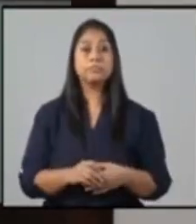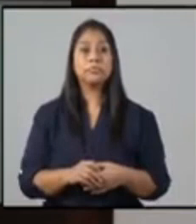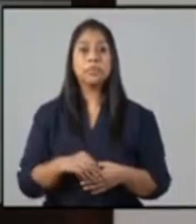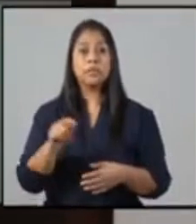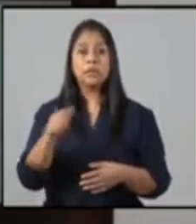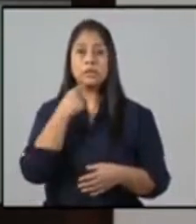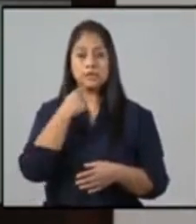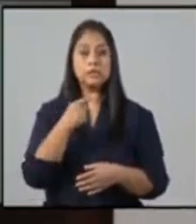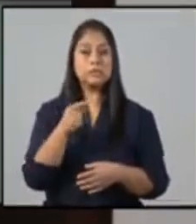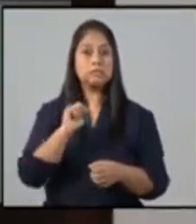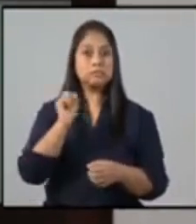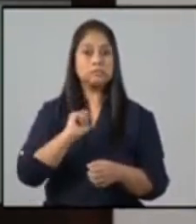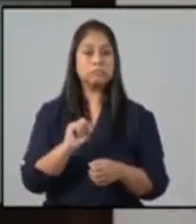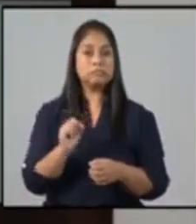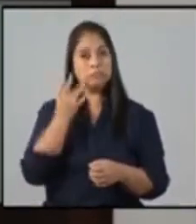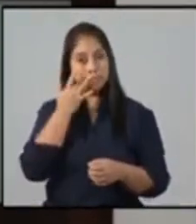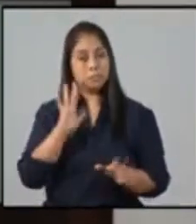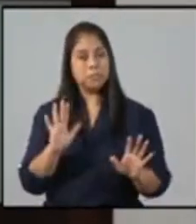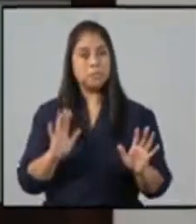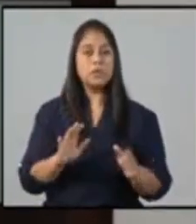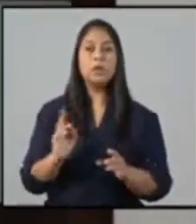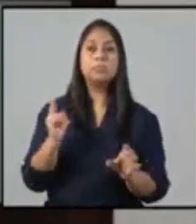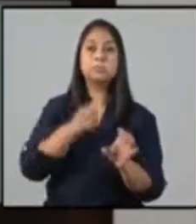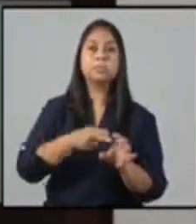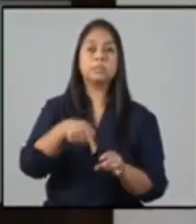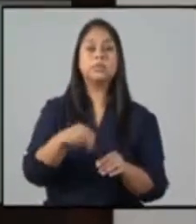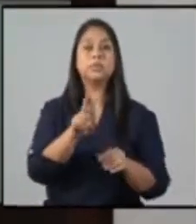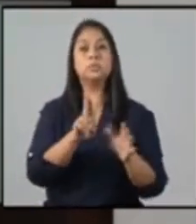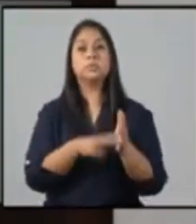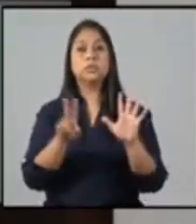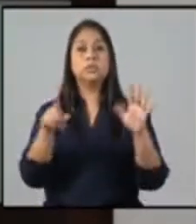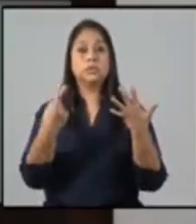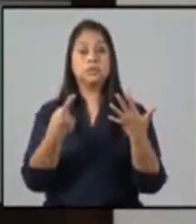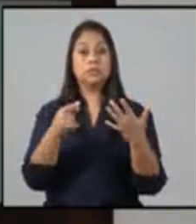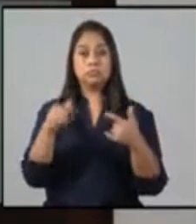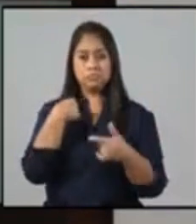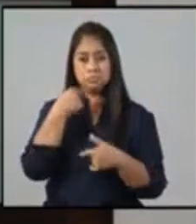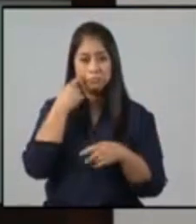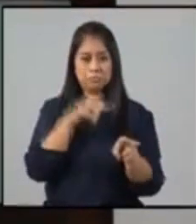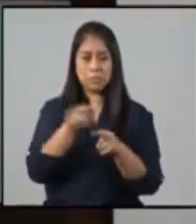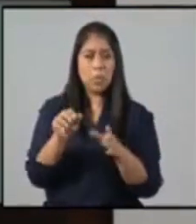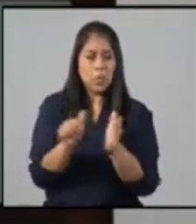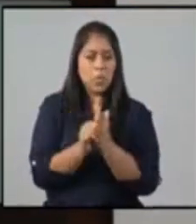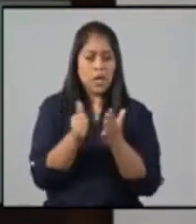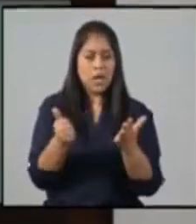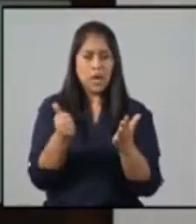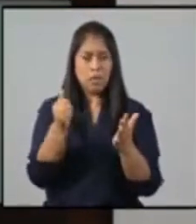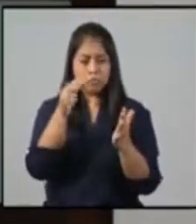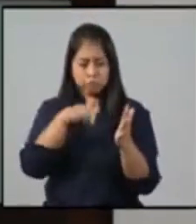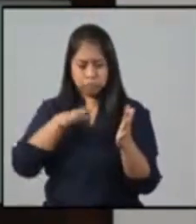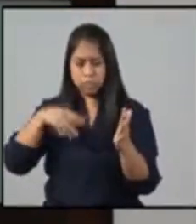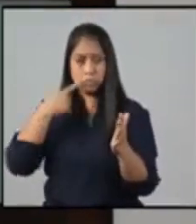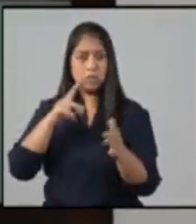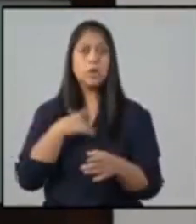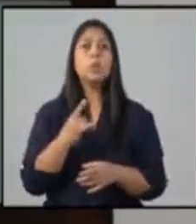pone a prueba. Cuando llegué en el año 2016 me encontré con una agenda que teníamos como Unión